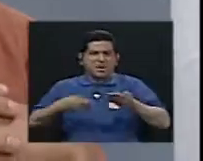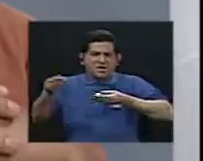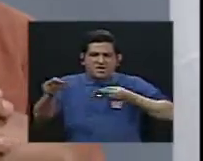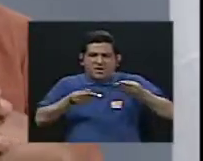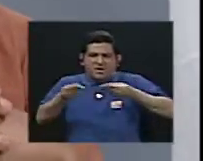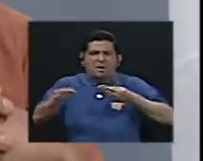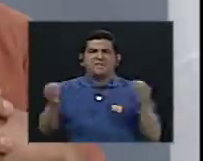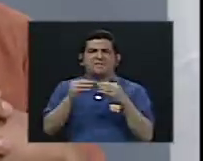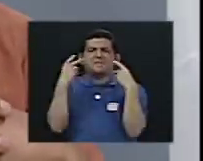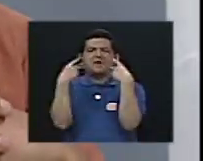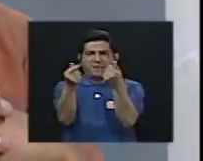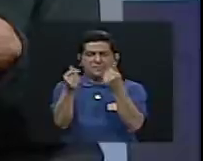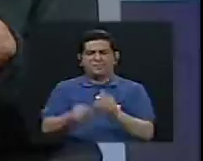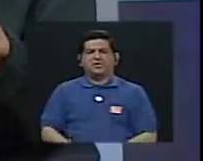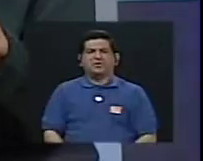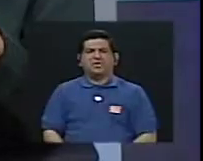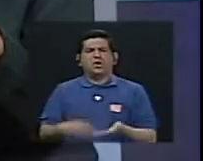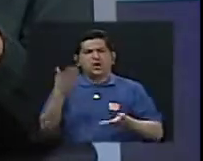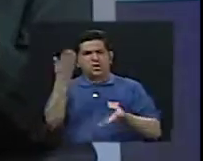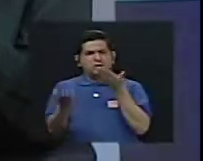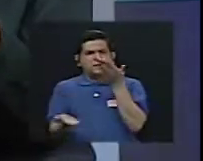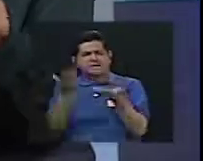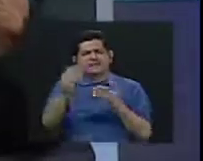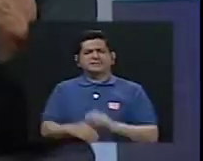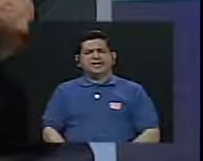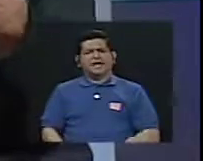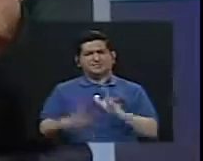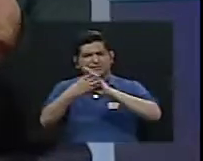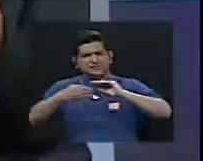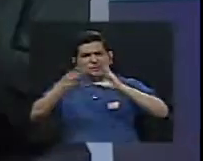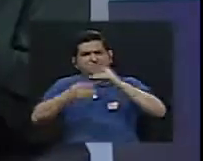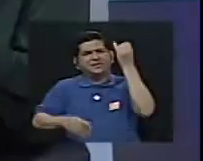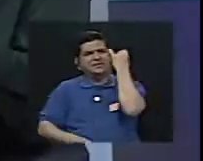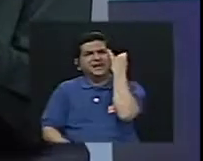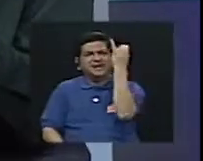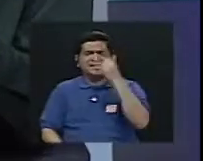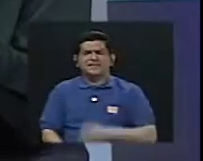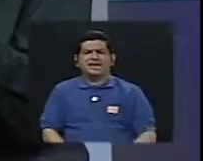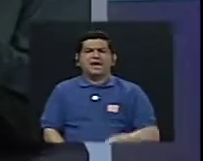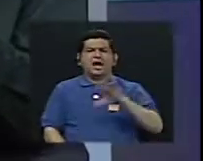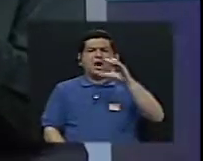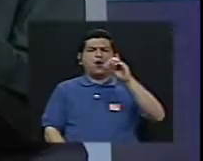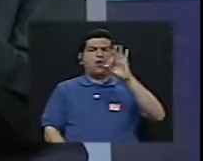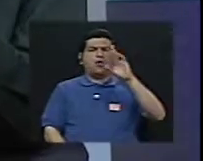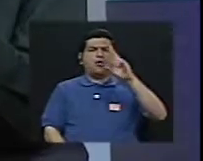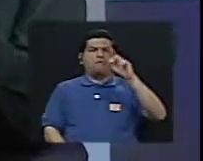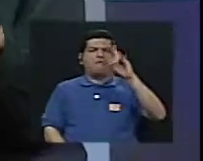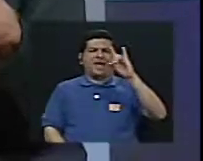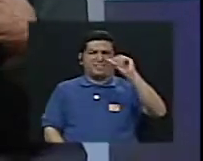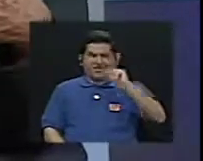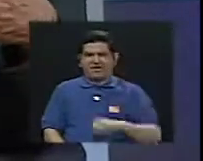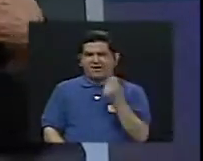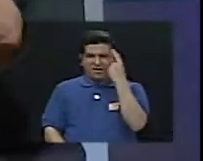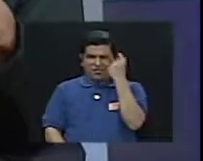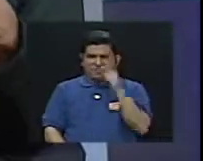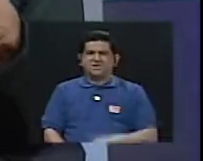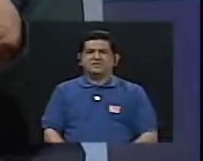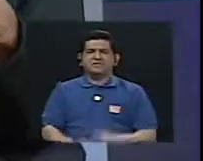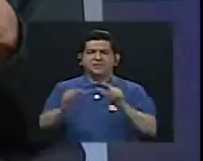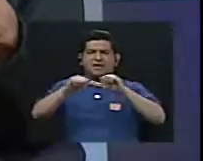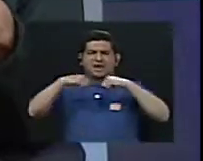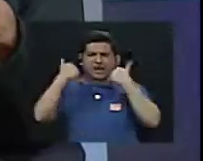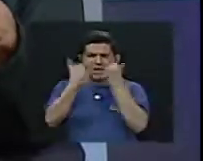rápido. Quizás vale la pena comentar sobre el concepto de cofradía, entendido como una